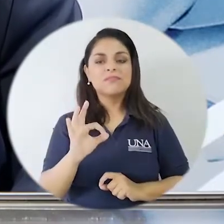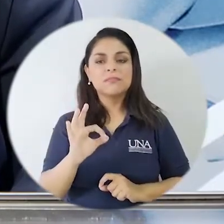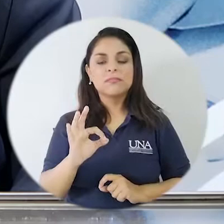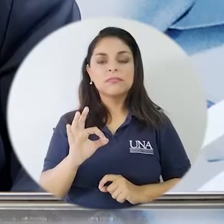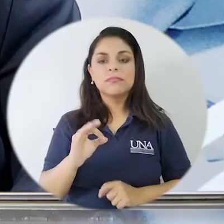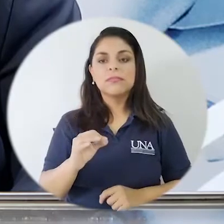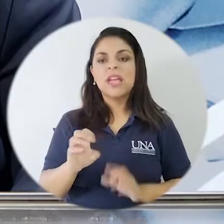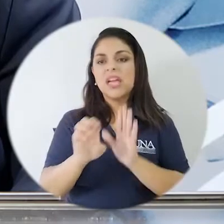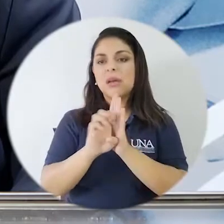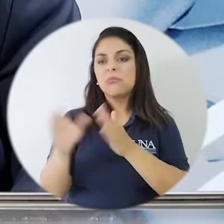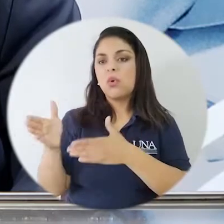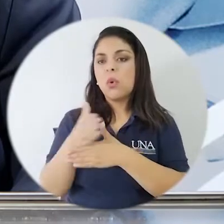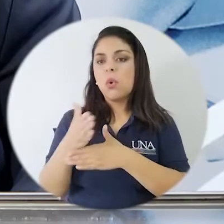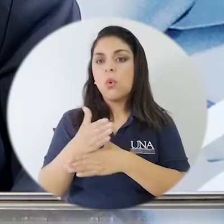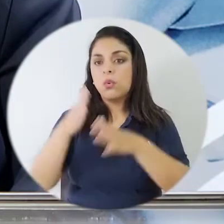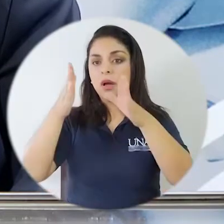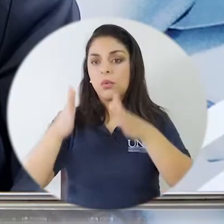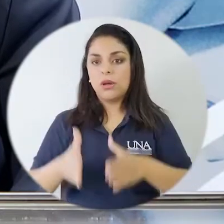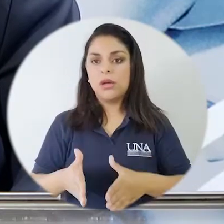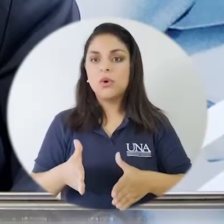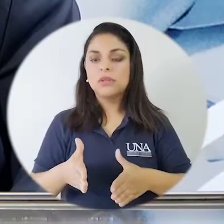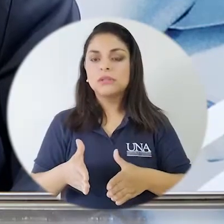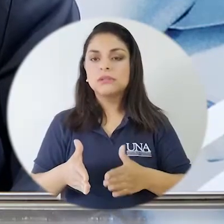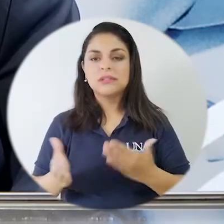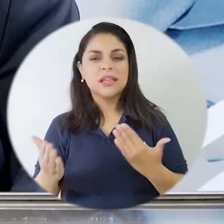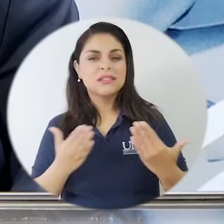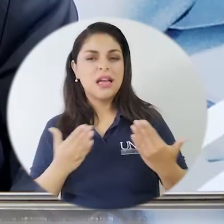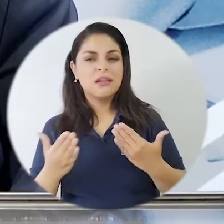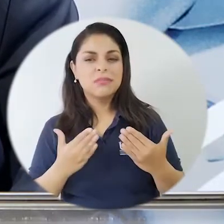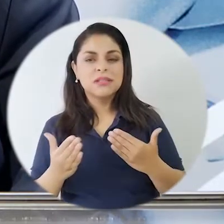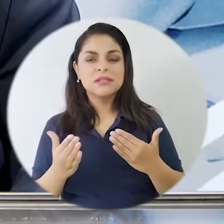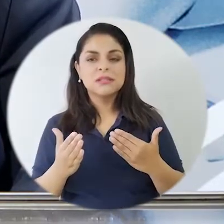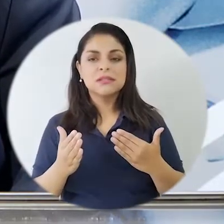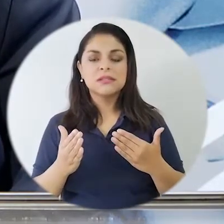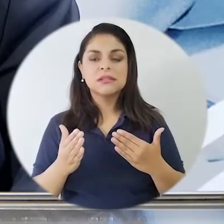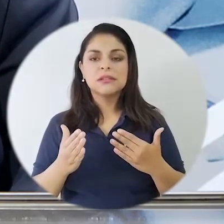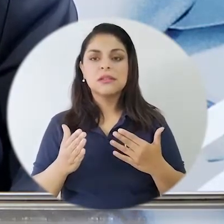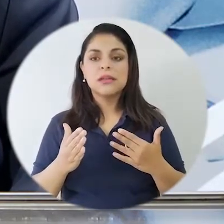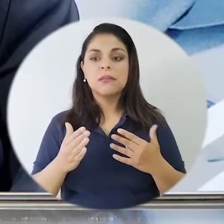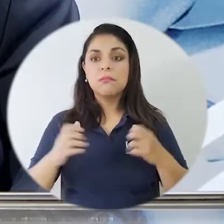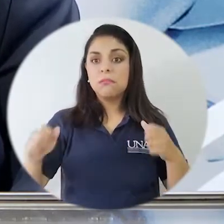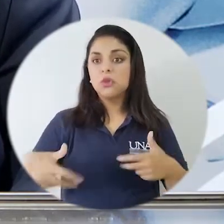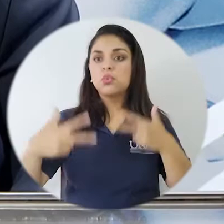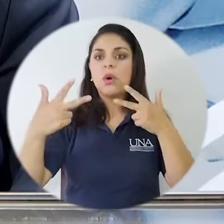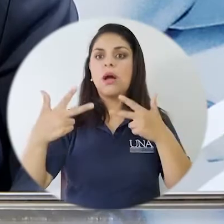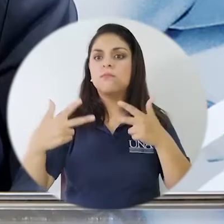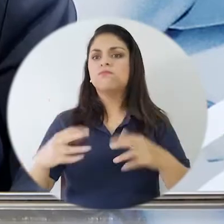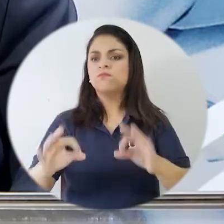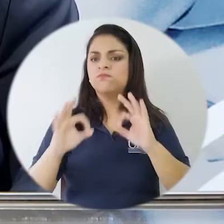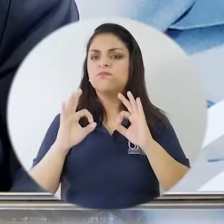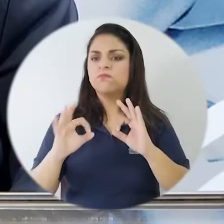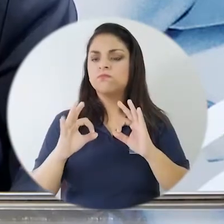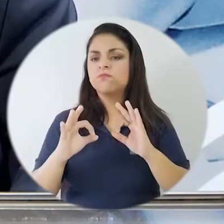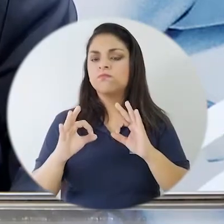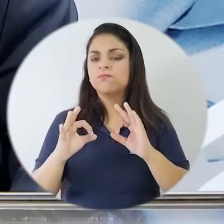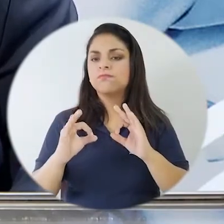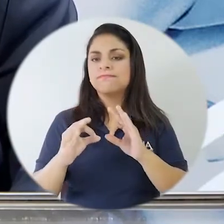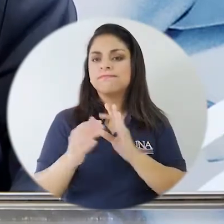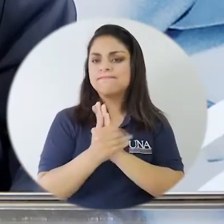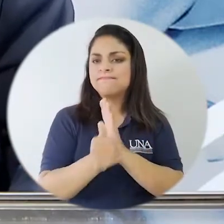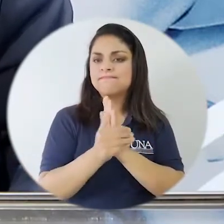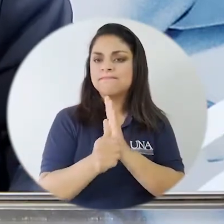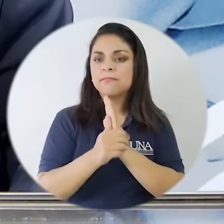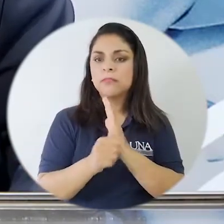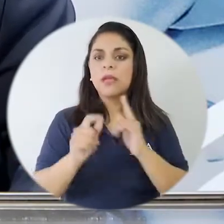claridad. Colaboradores que quizás en ese mundo de lo virtual eran altamente competentes, pero que no